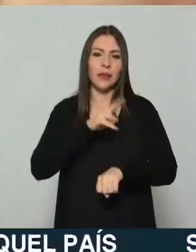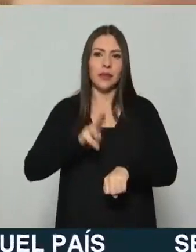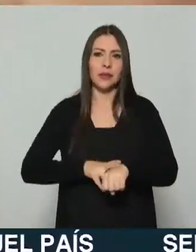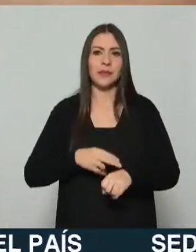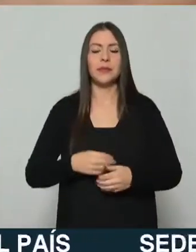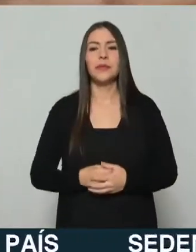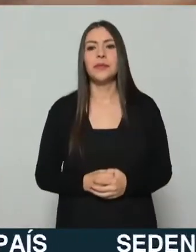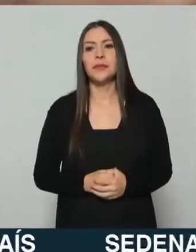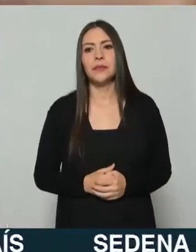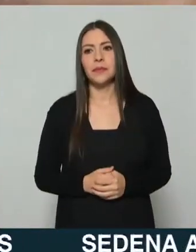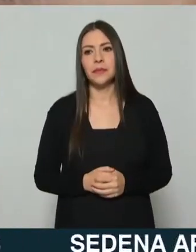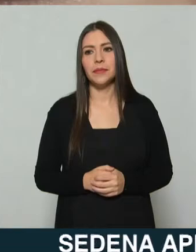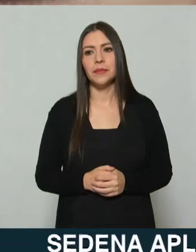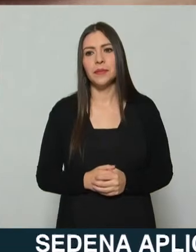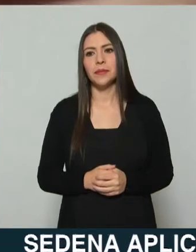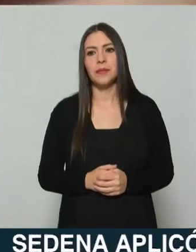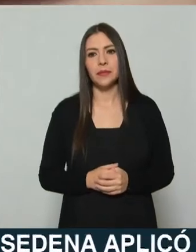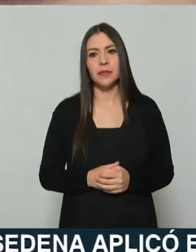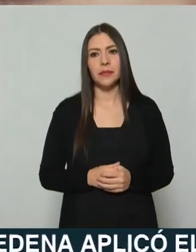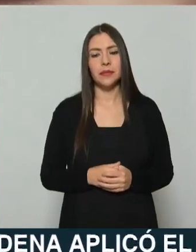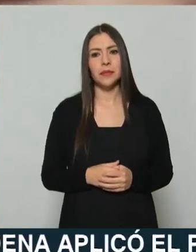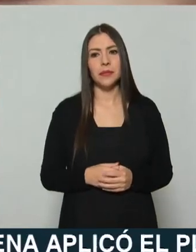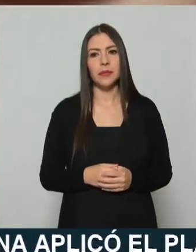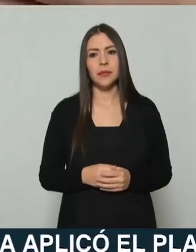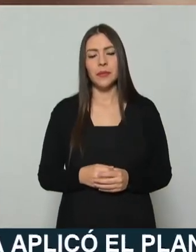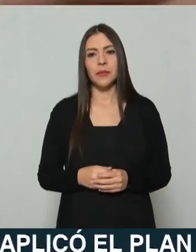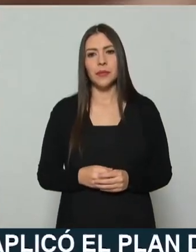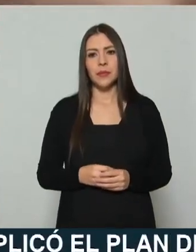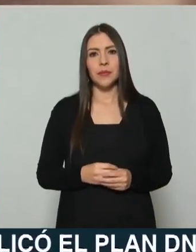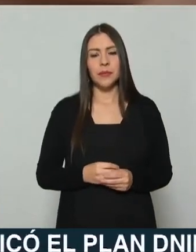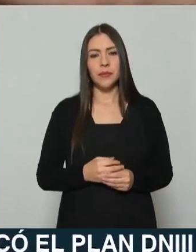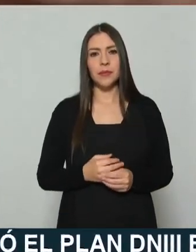imágenes de Libe Rodríguez, Eric Pinto, 21 Noticias.